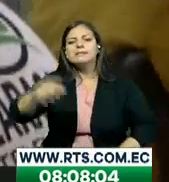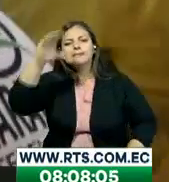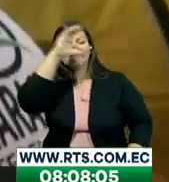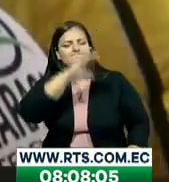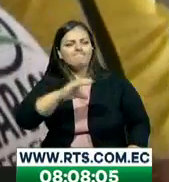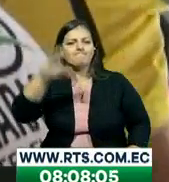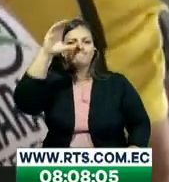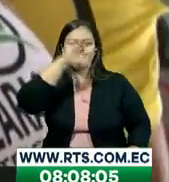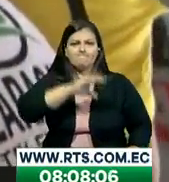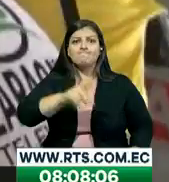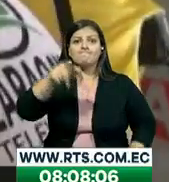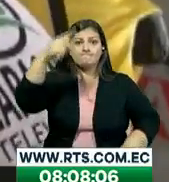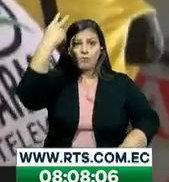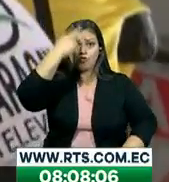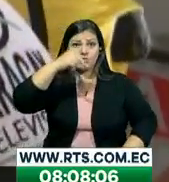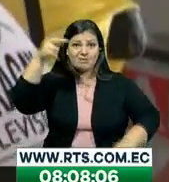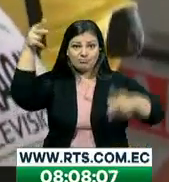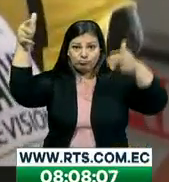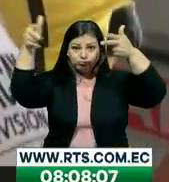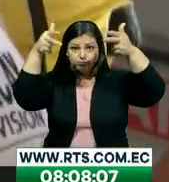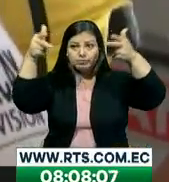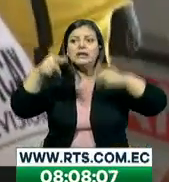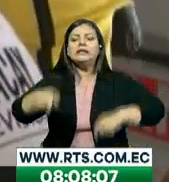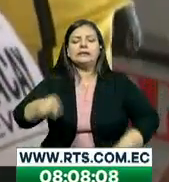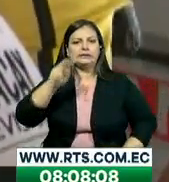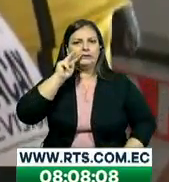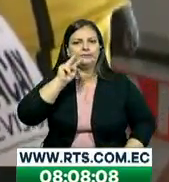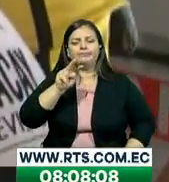identificar el rostro de esa persona y los nombres